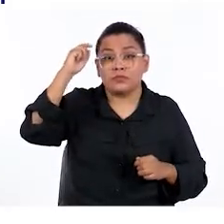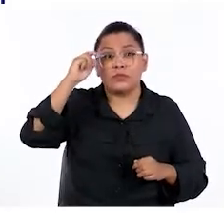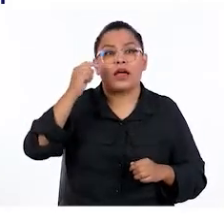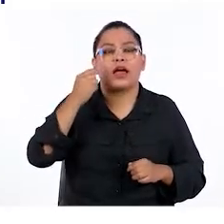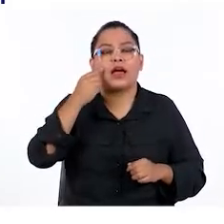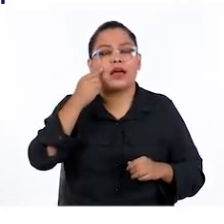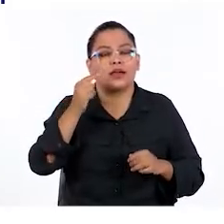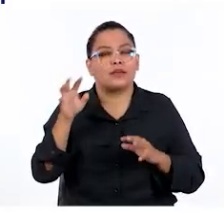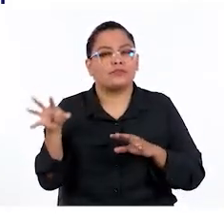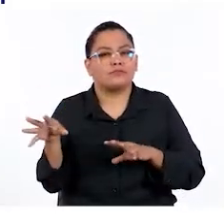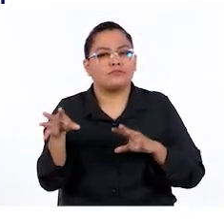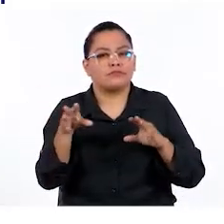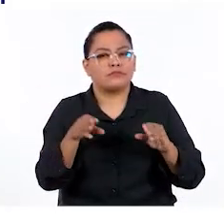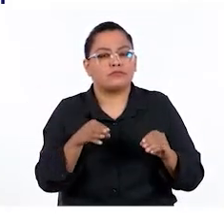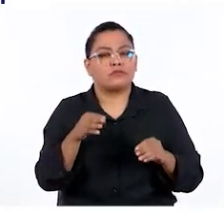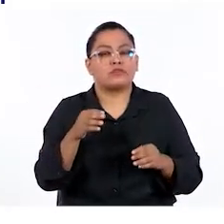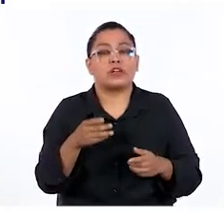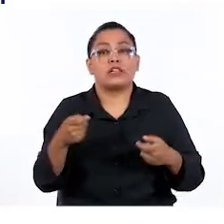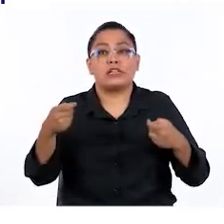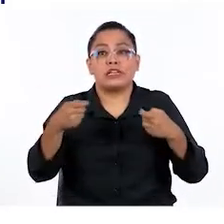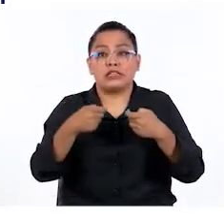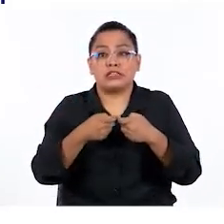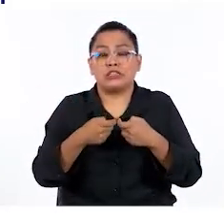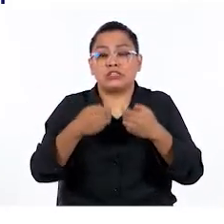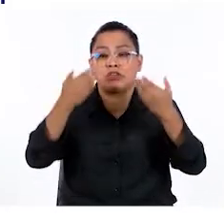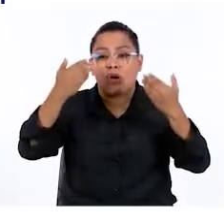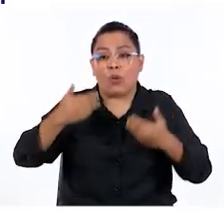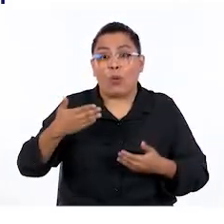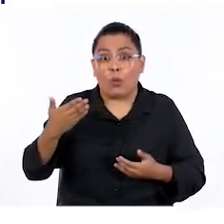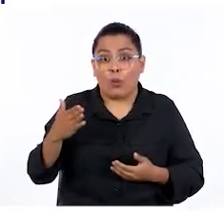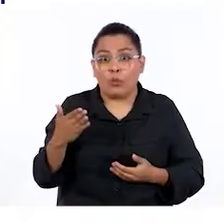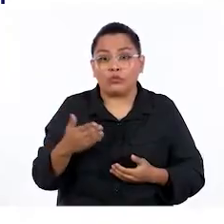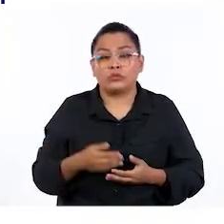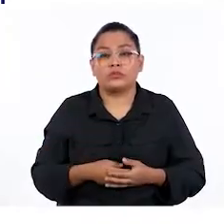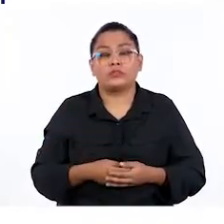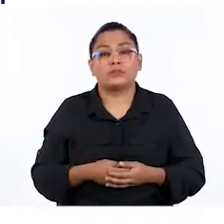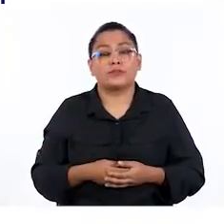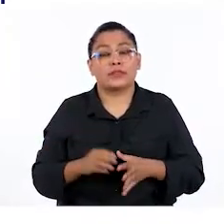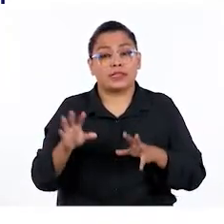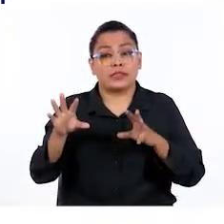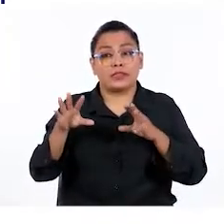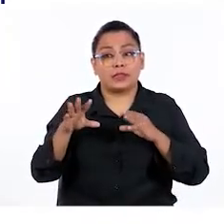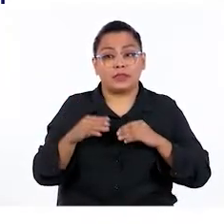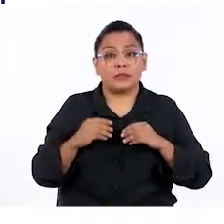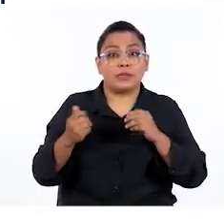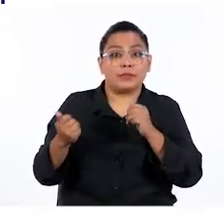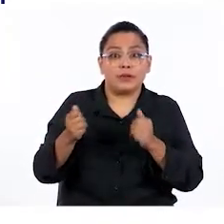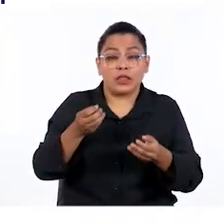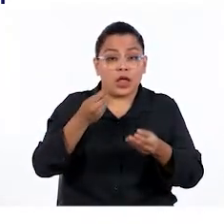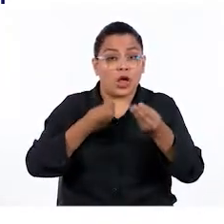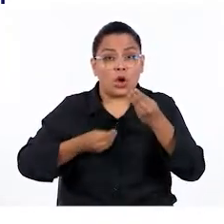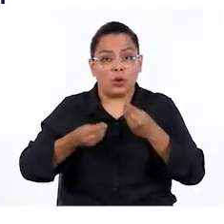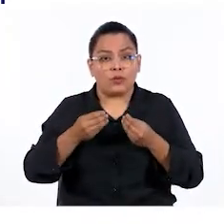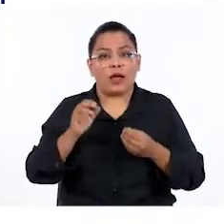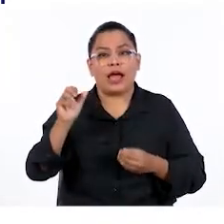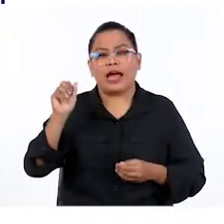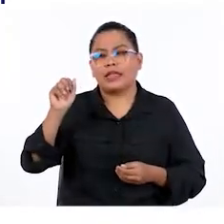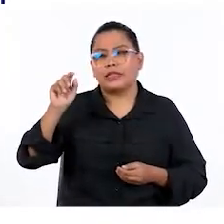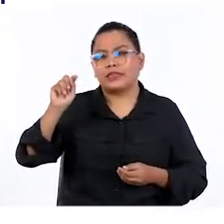energía biológicamente útil que nosotros obtenemos a partir de nuestros alimentos. Muy bien, el